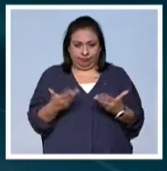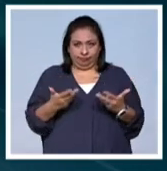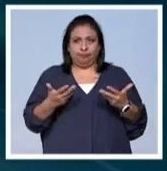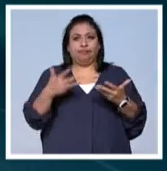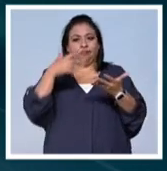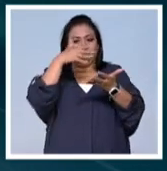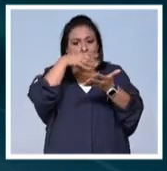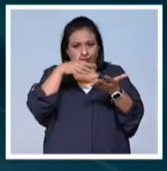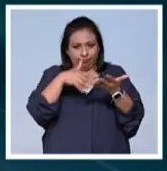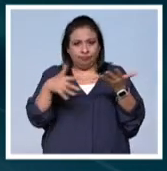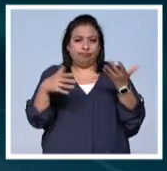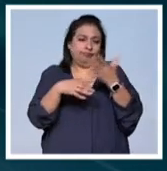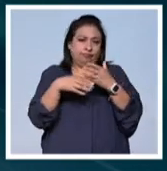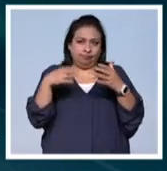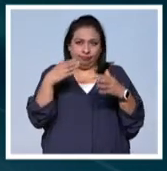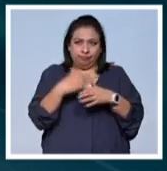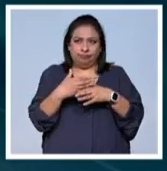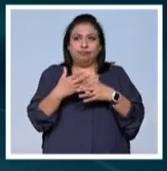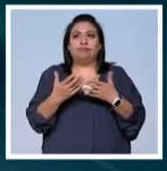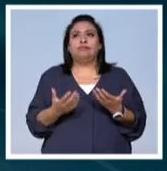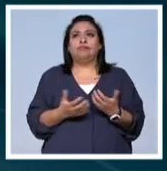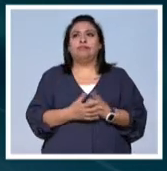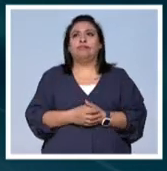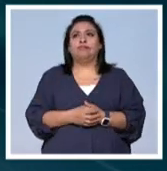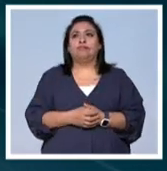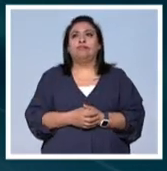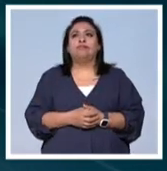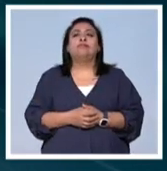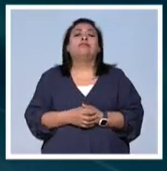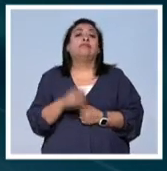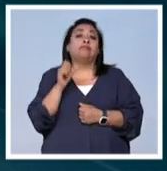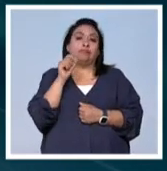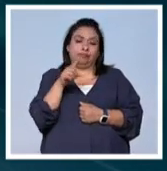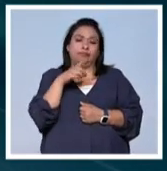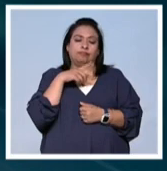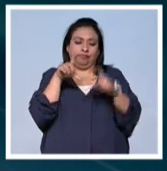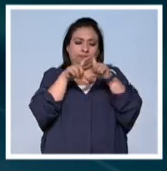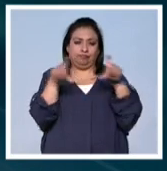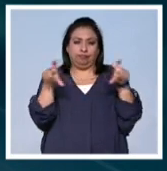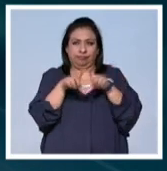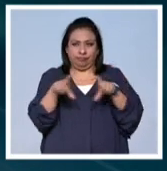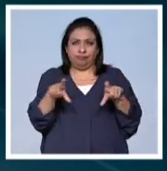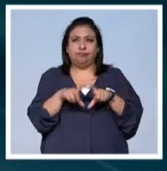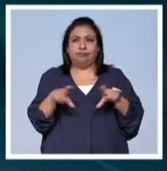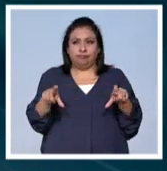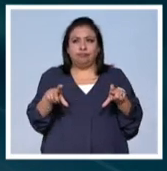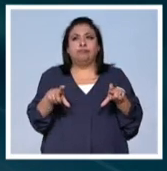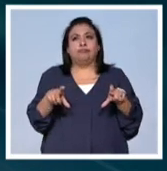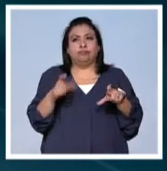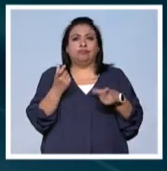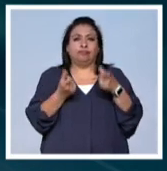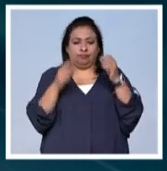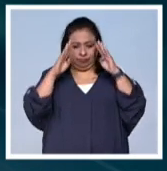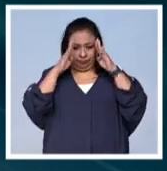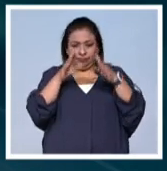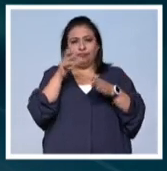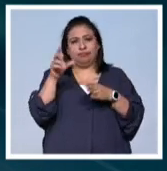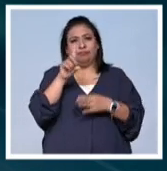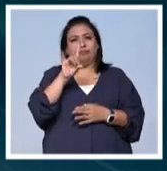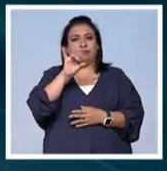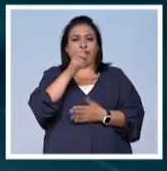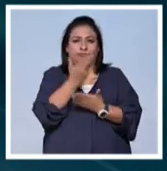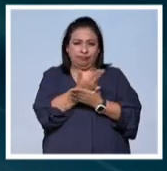leerlos como objetos y bueno también tiene textos también algunos enfocados al